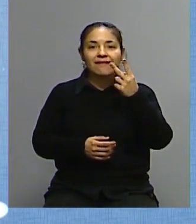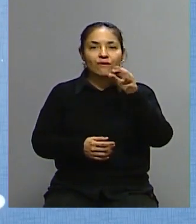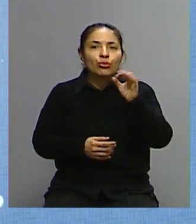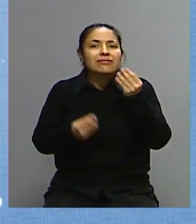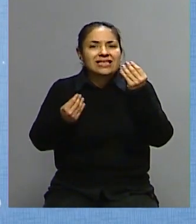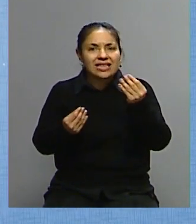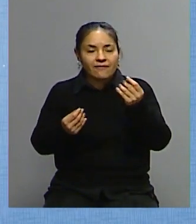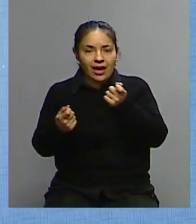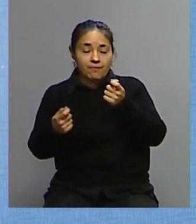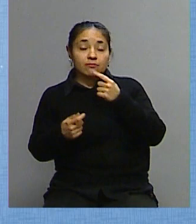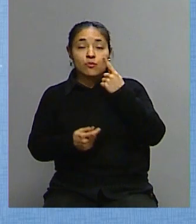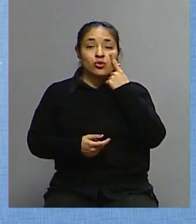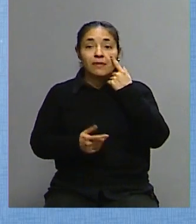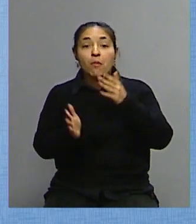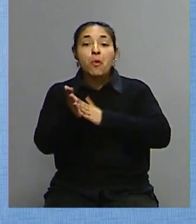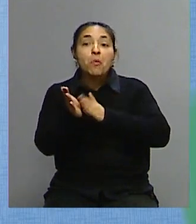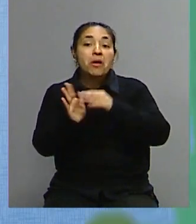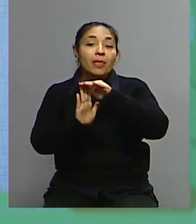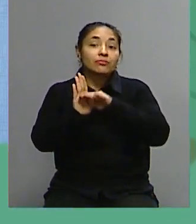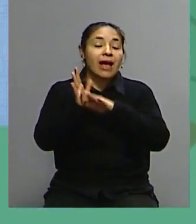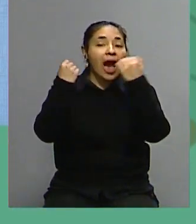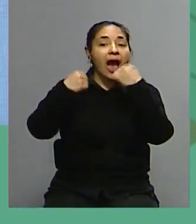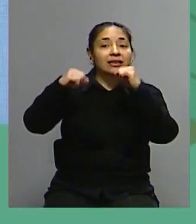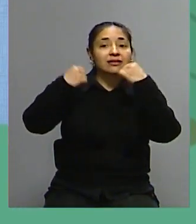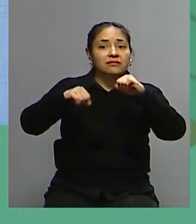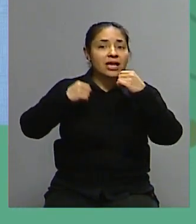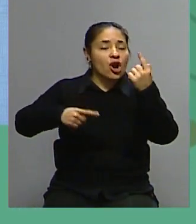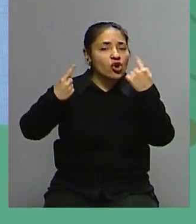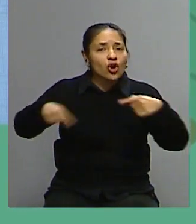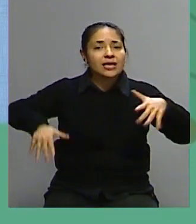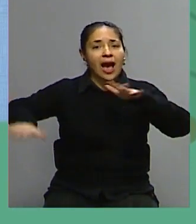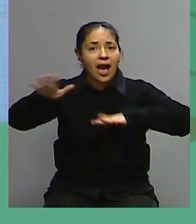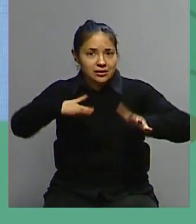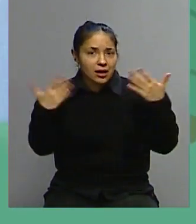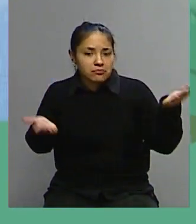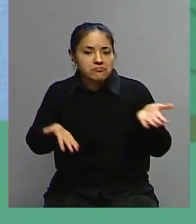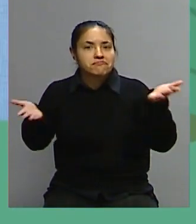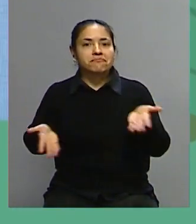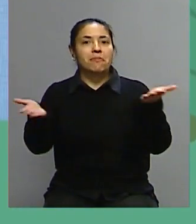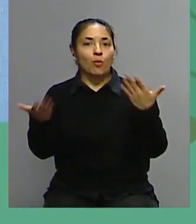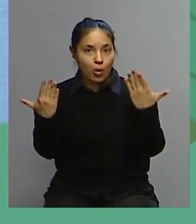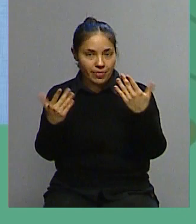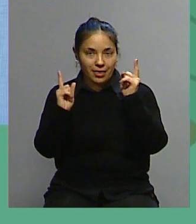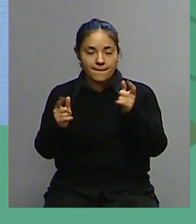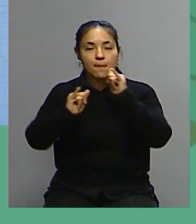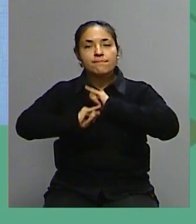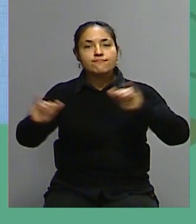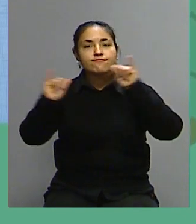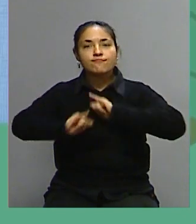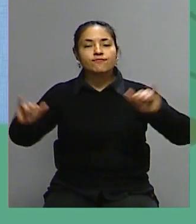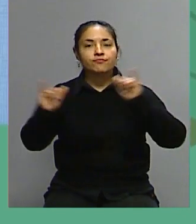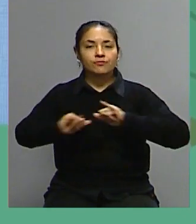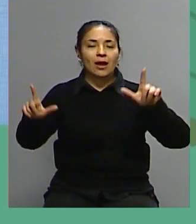es sumamente importante, ¿sí? Las campañas publicitarias, ahí se han